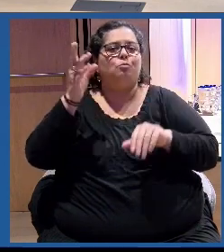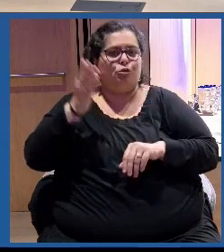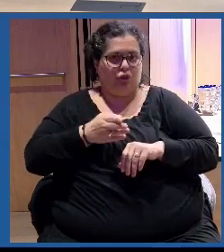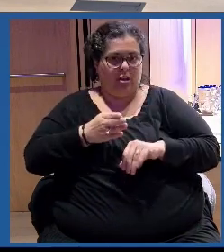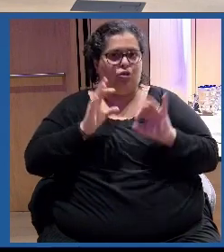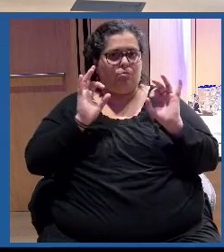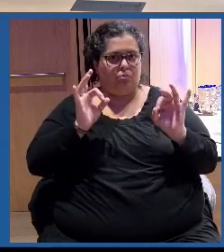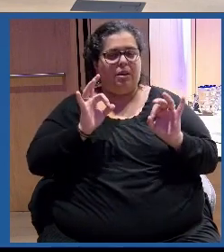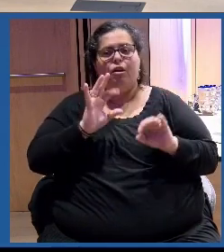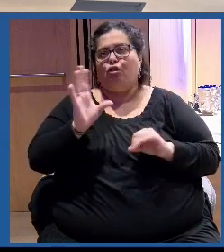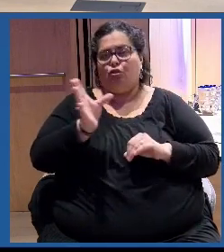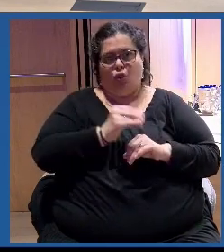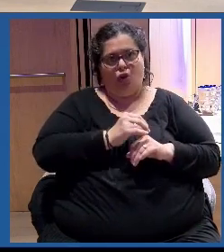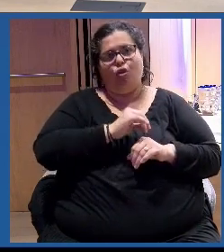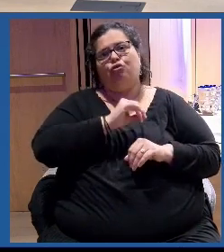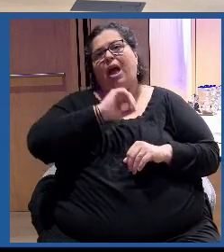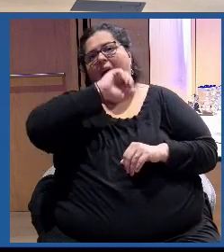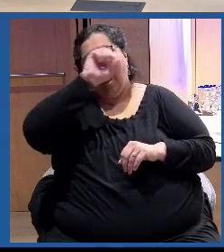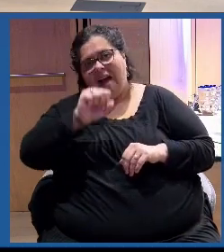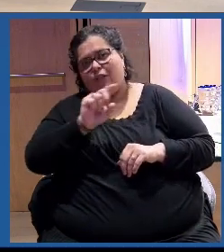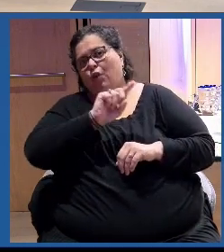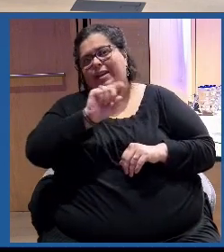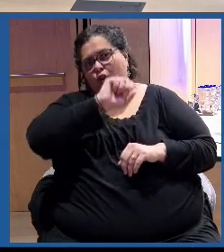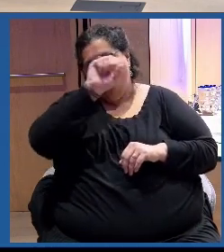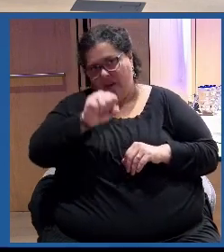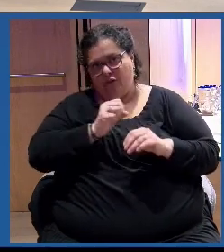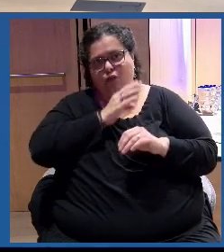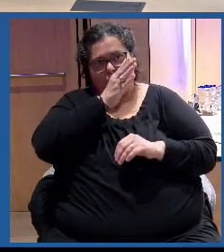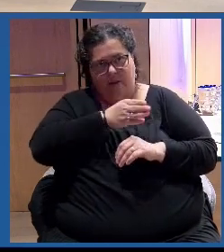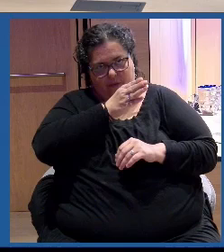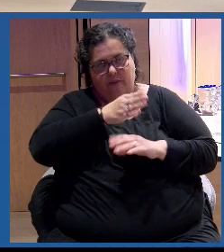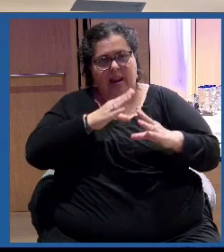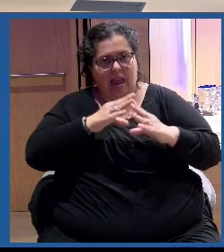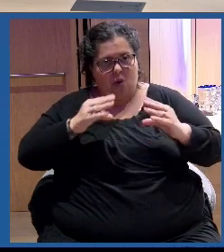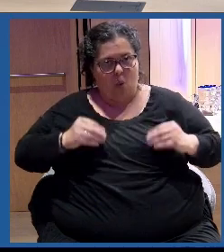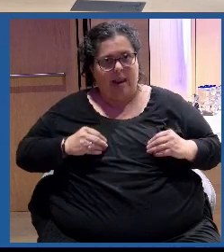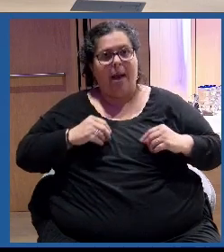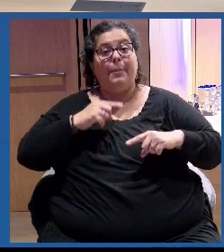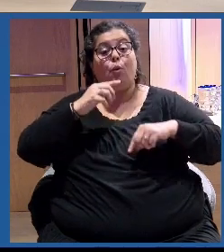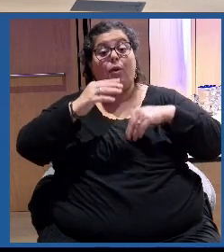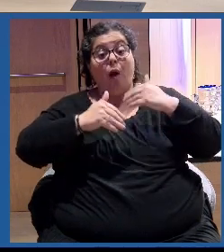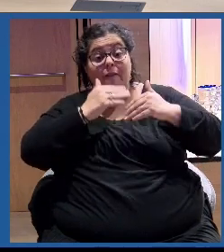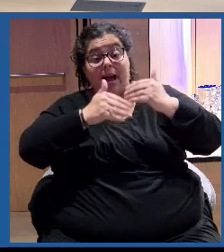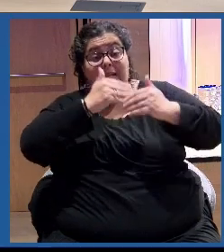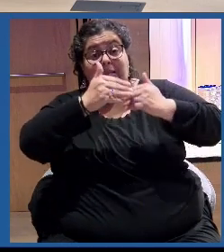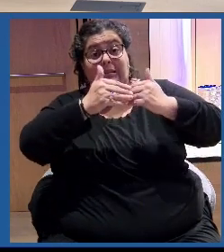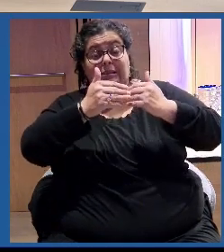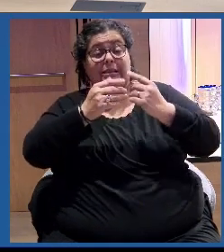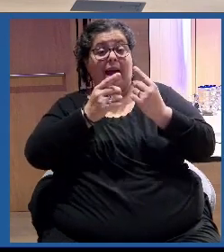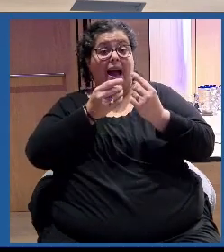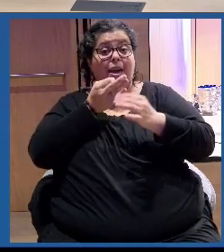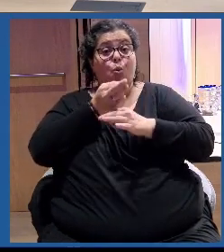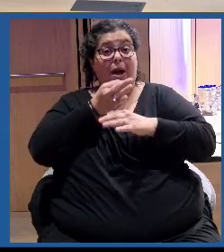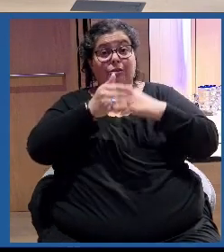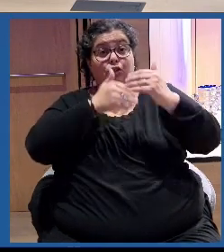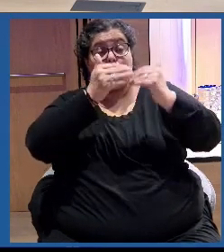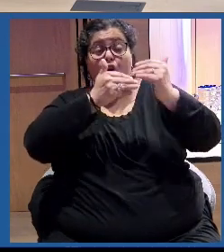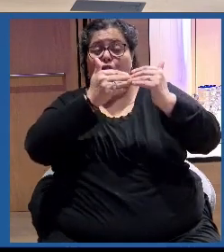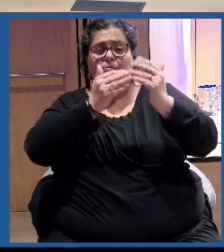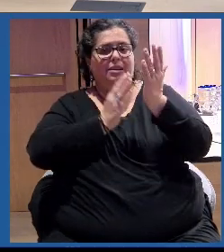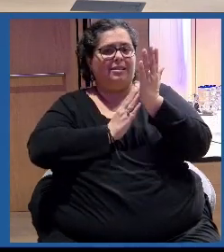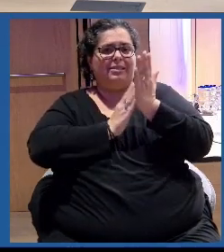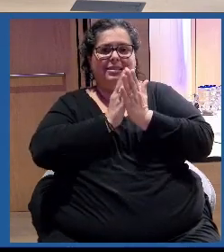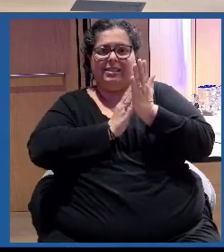afro o no afro están ahí pegaditos, pero a medida que empezamos a avanzar en el nivel educativo, vemos que queda muy por